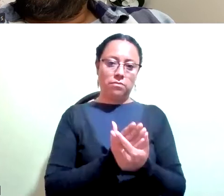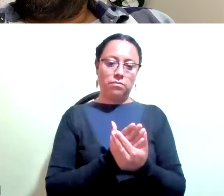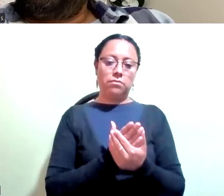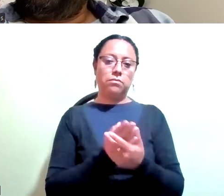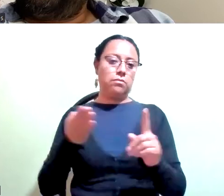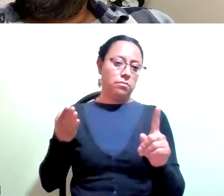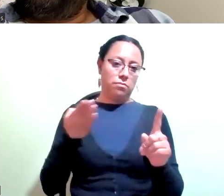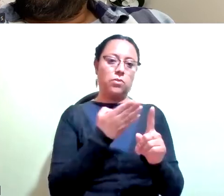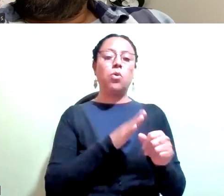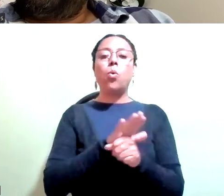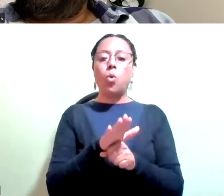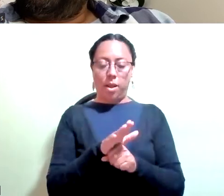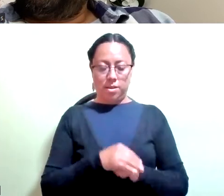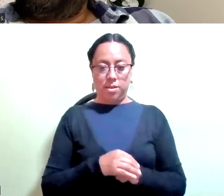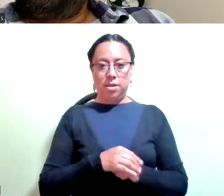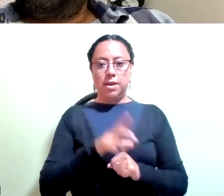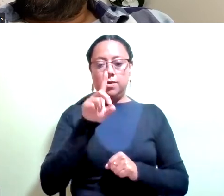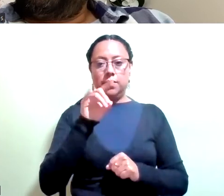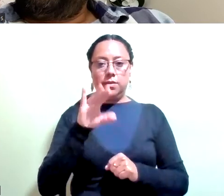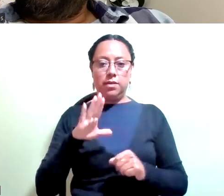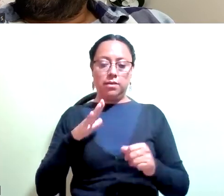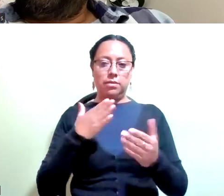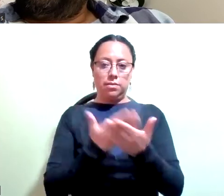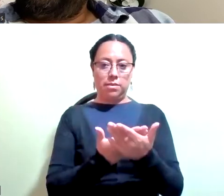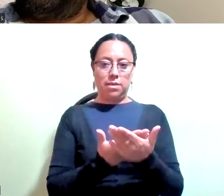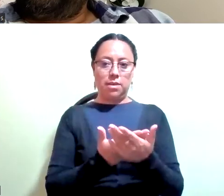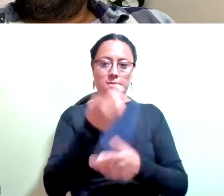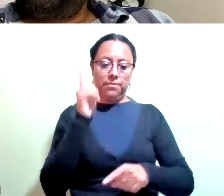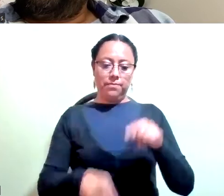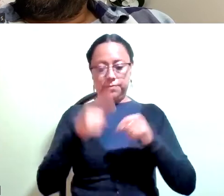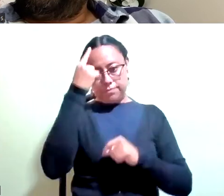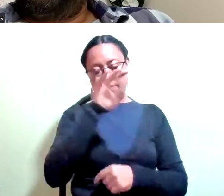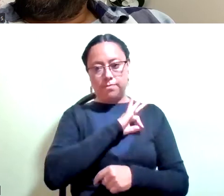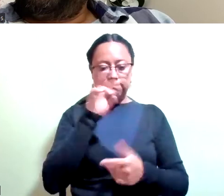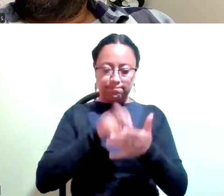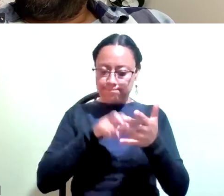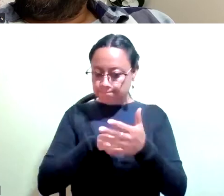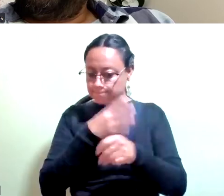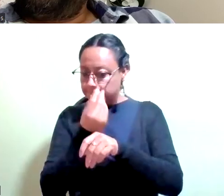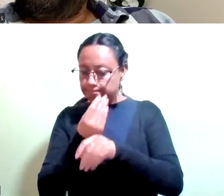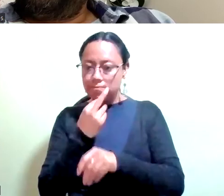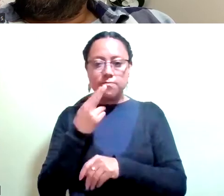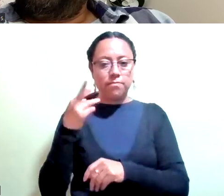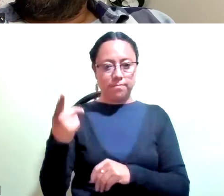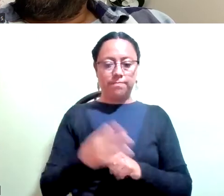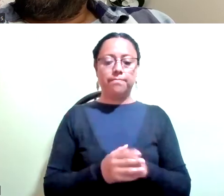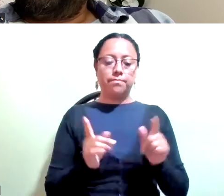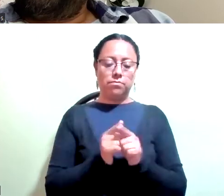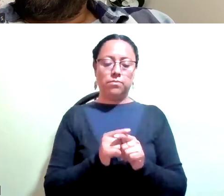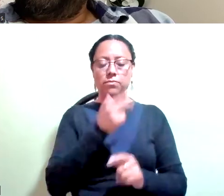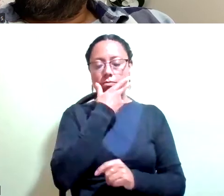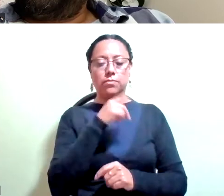para poderlo mejorar y poner a consideración en una sesión subsecuente. Es cuanto, diputada presidente, de mi parte.